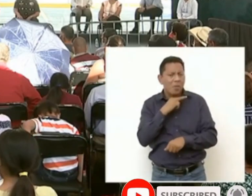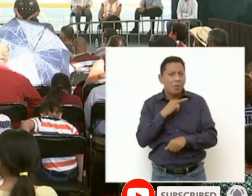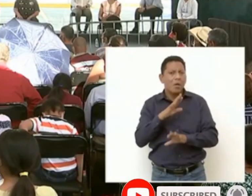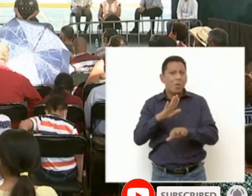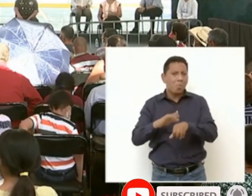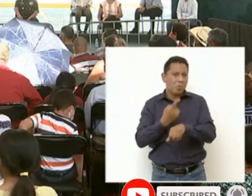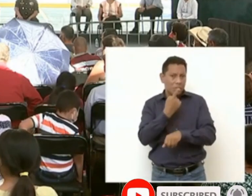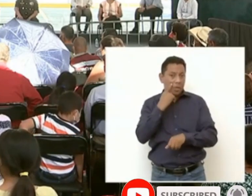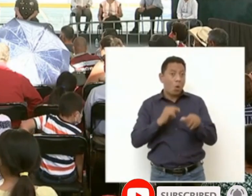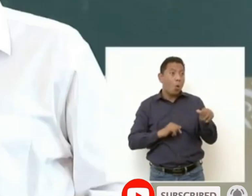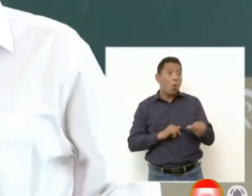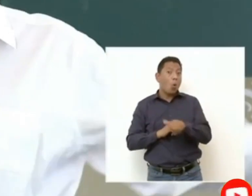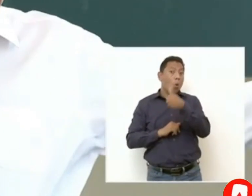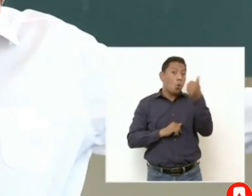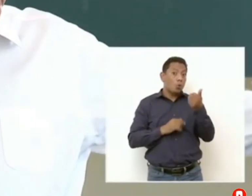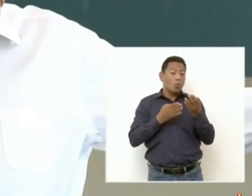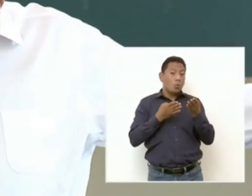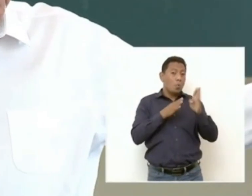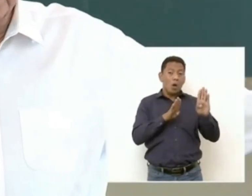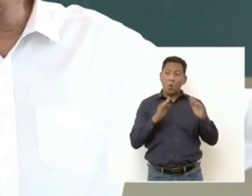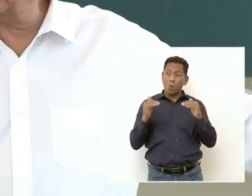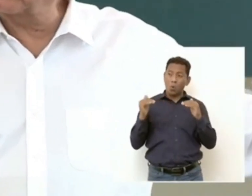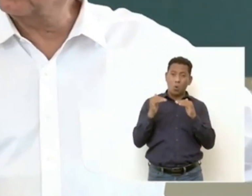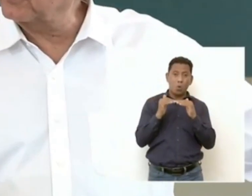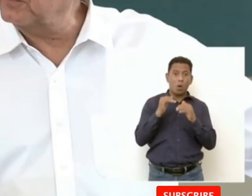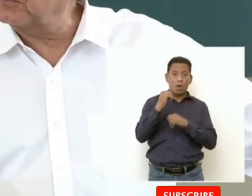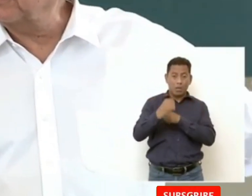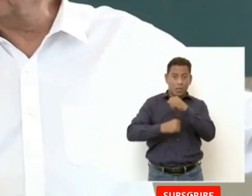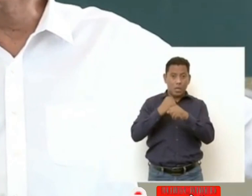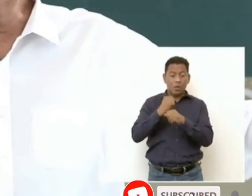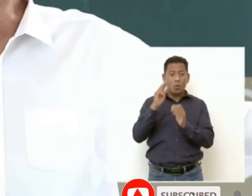las sucursales que va a tener a mediados del año